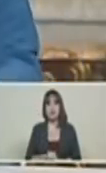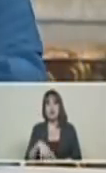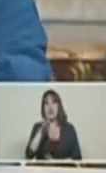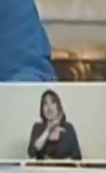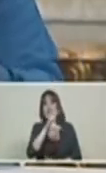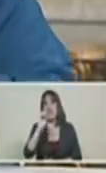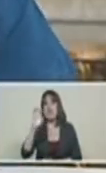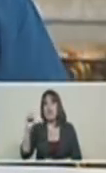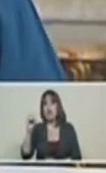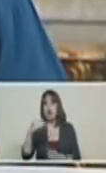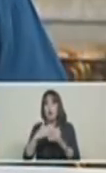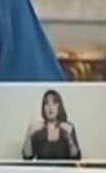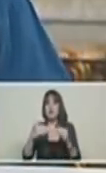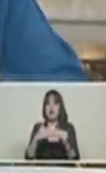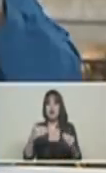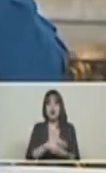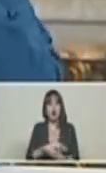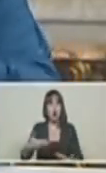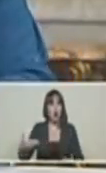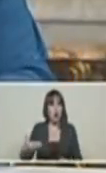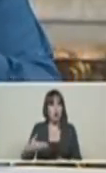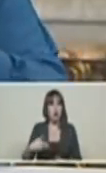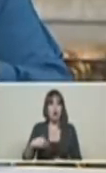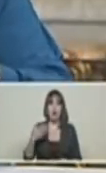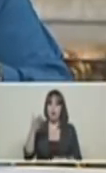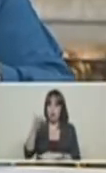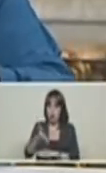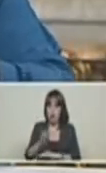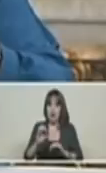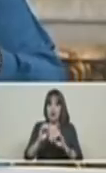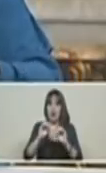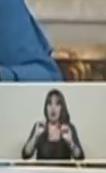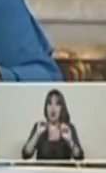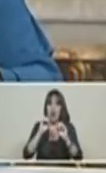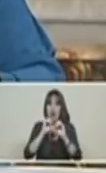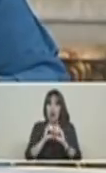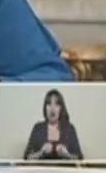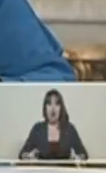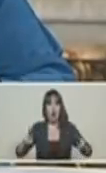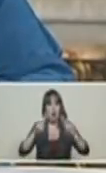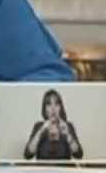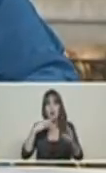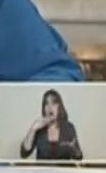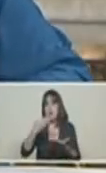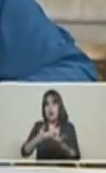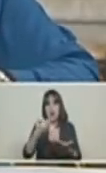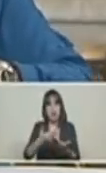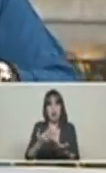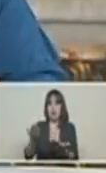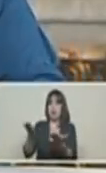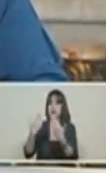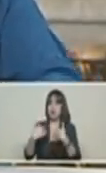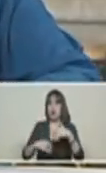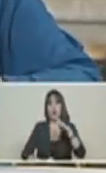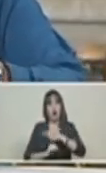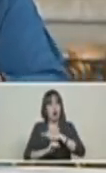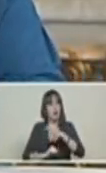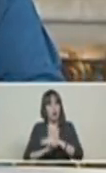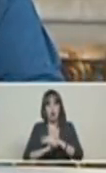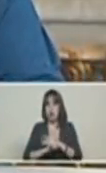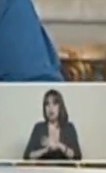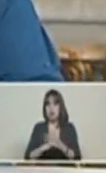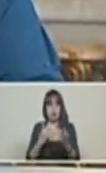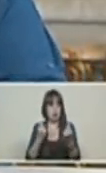500 millones de dólares. Voy a la ONU a pedirlo como apoyo. Los recursos que tiene la ONU para